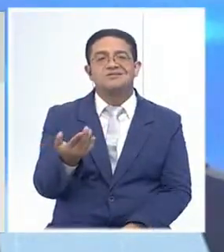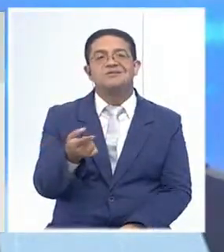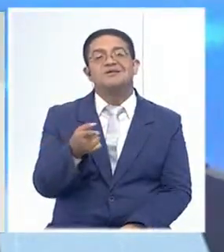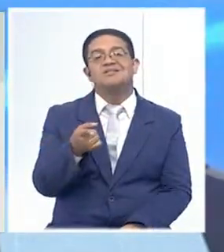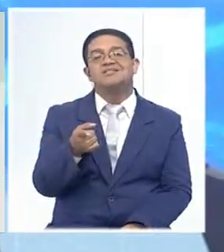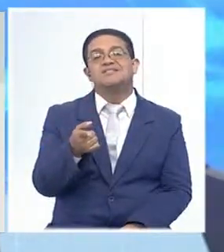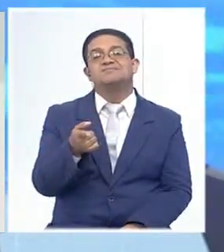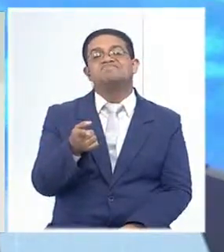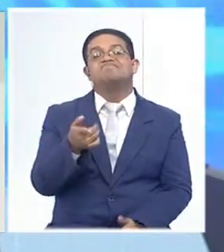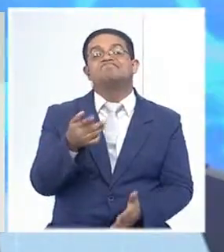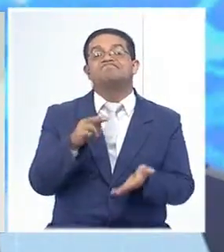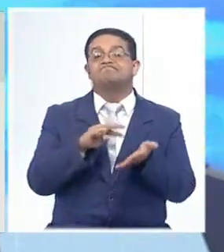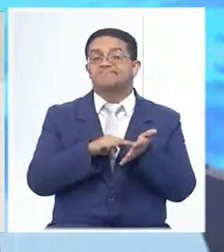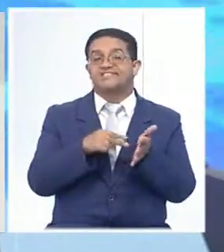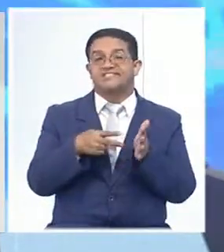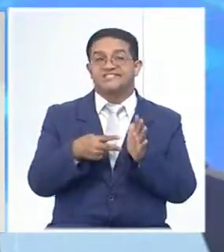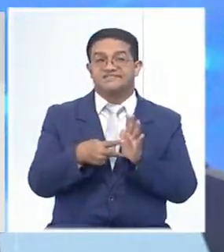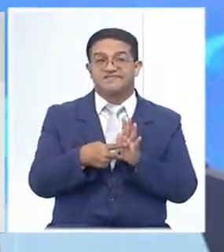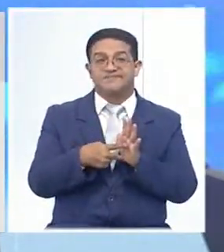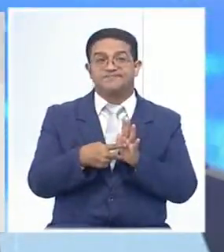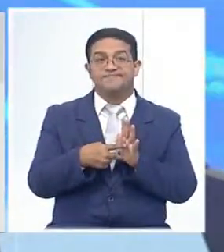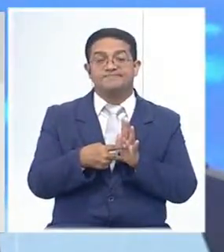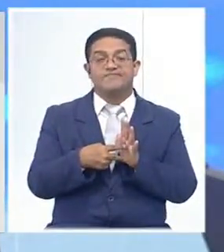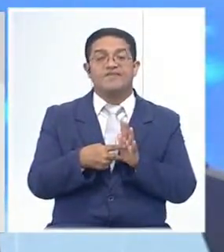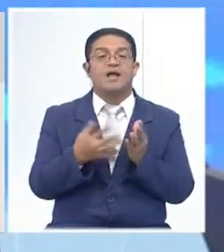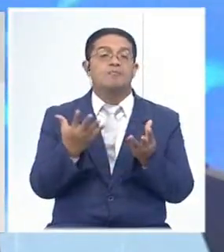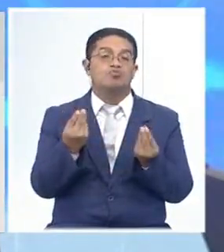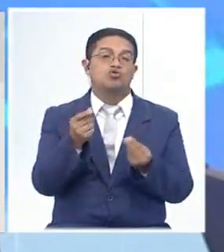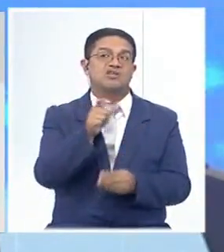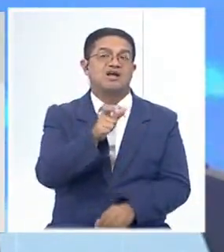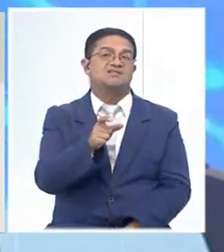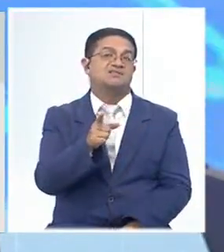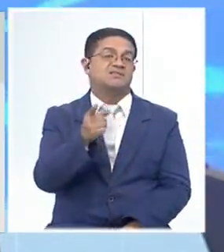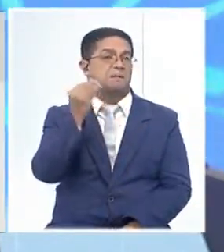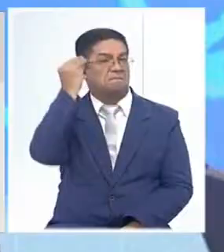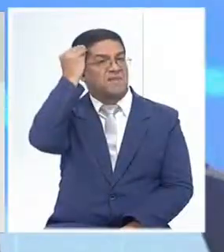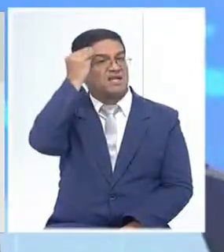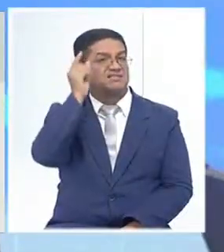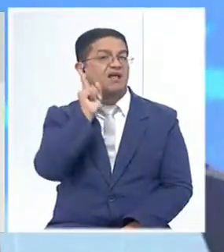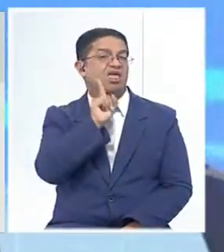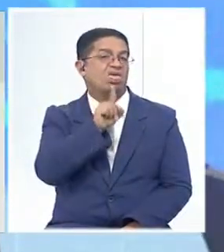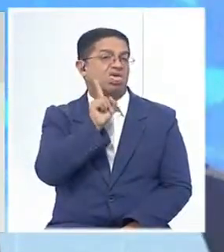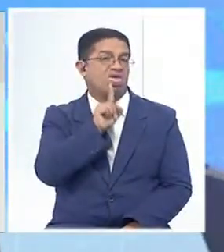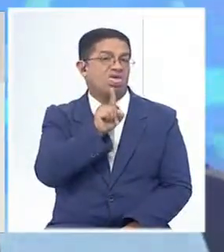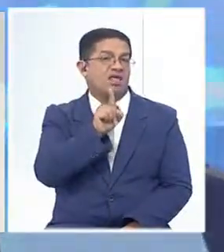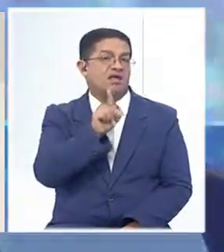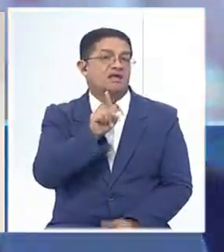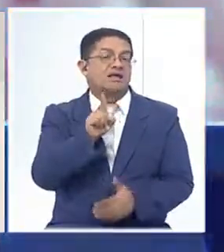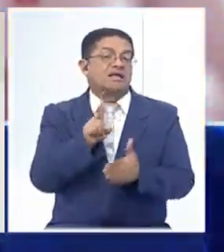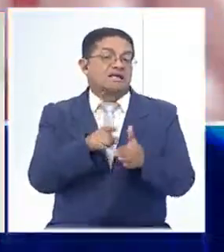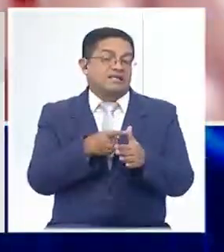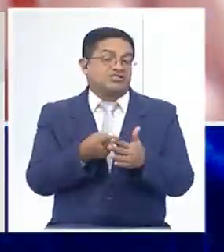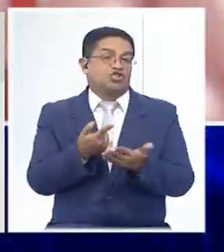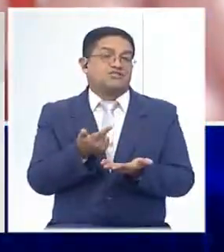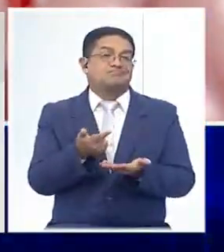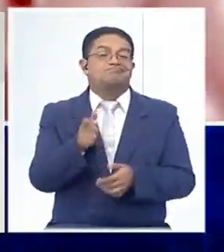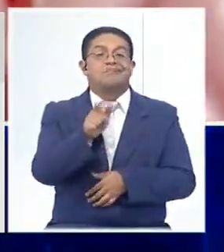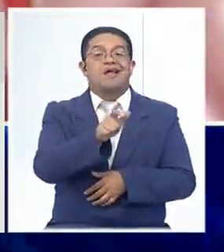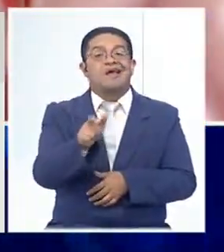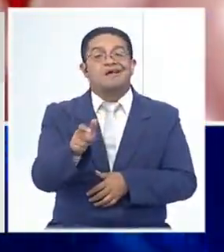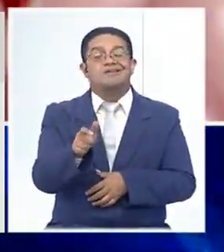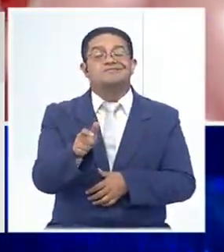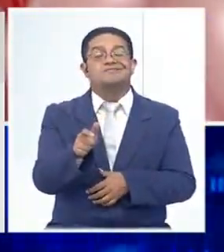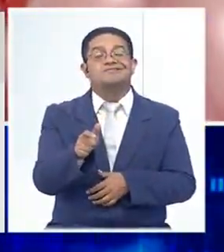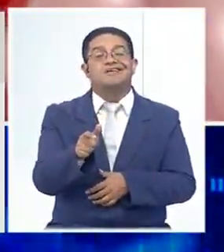como consecuencia que existan mitos relacionados que hacen que cada vez tengamos